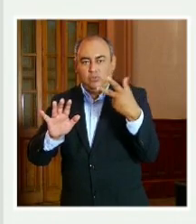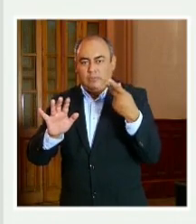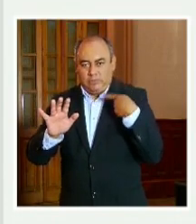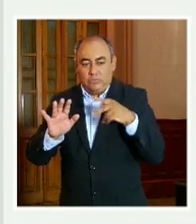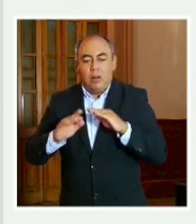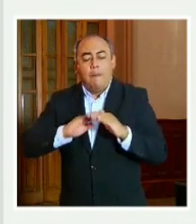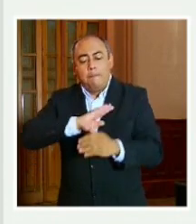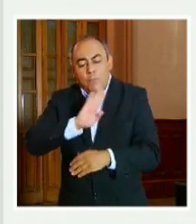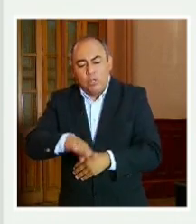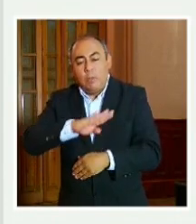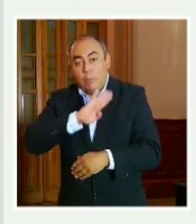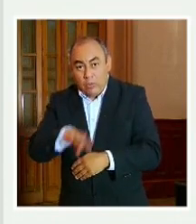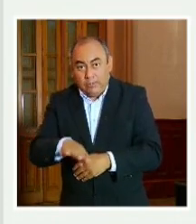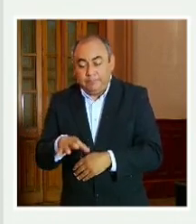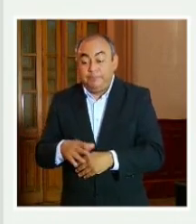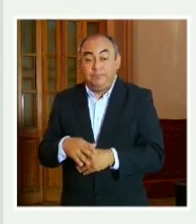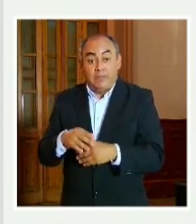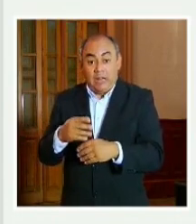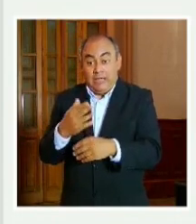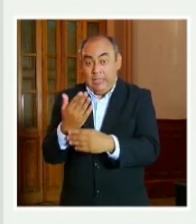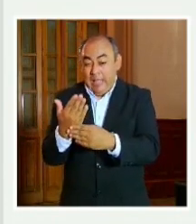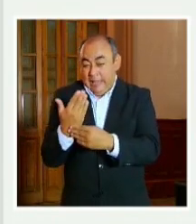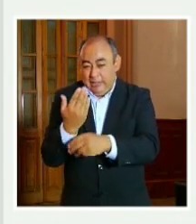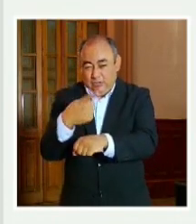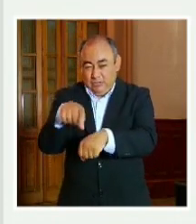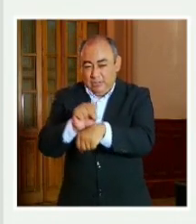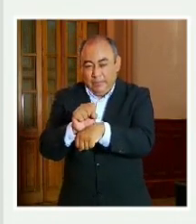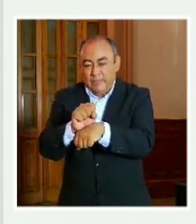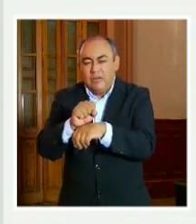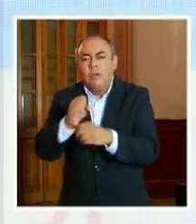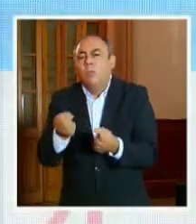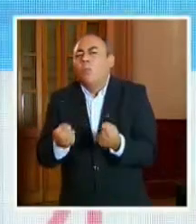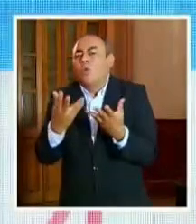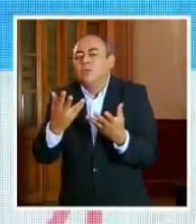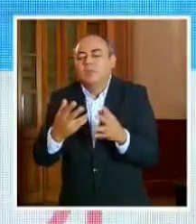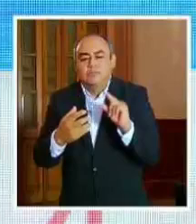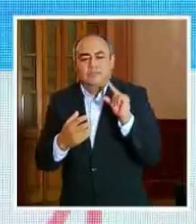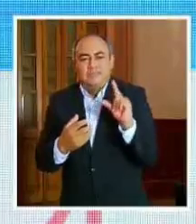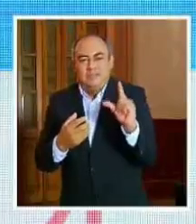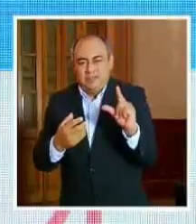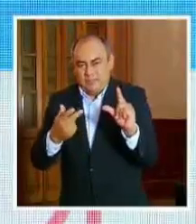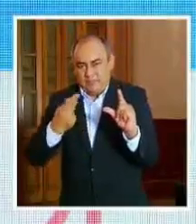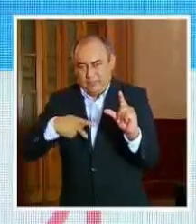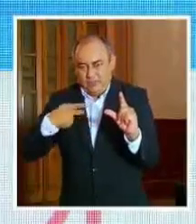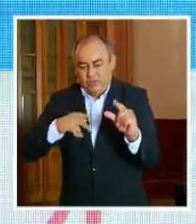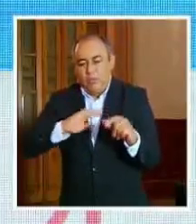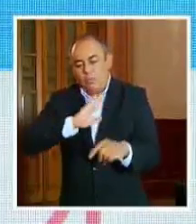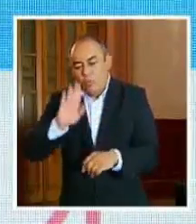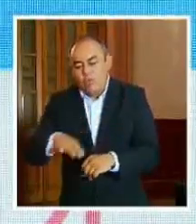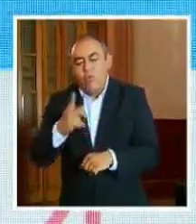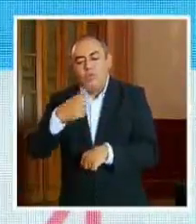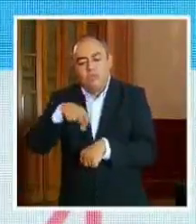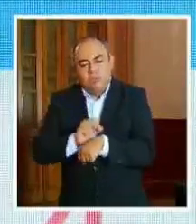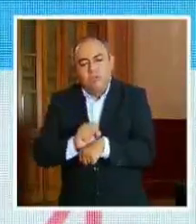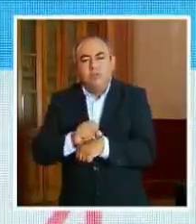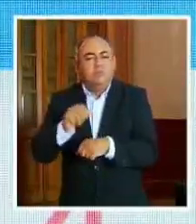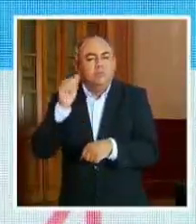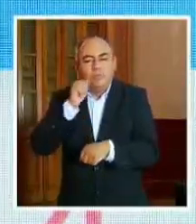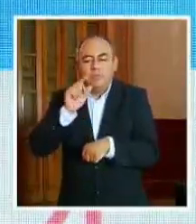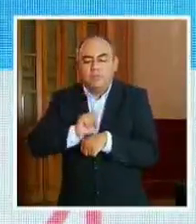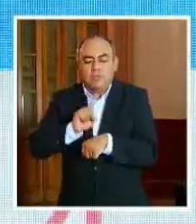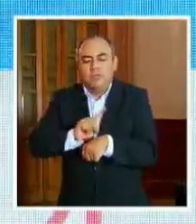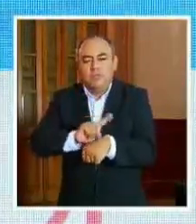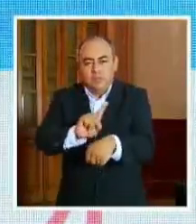diario. Terminamos esta semana con 17 defunciones en promedio diario, y como les decía, tenemos 3 días